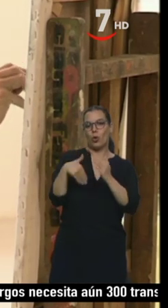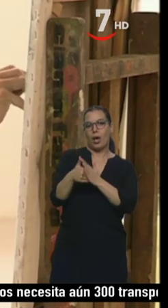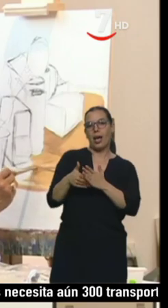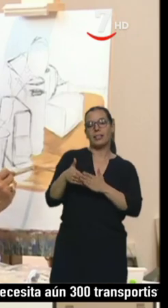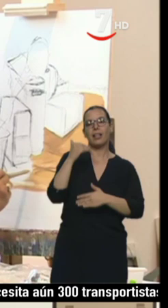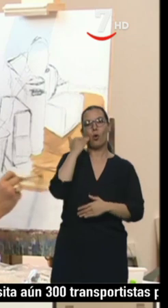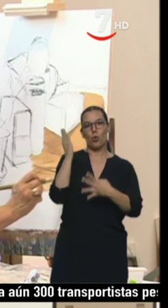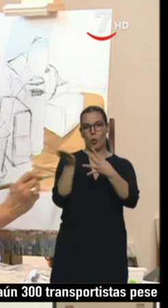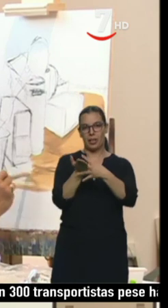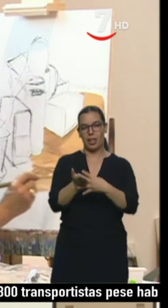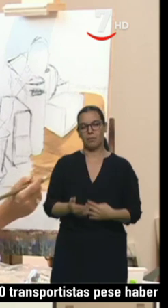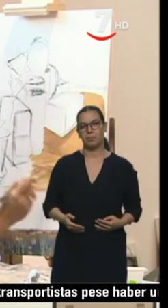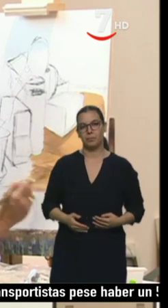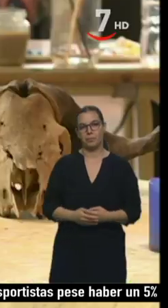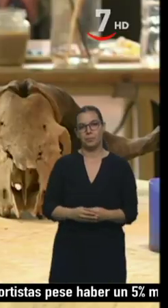mediados de julio.